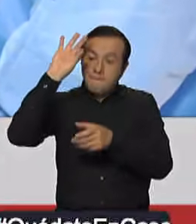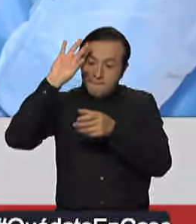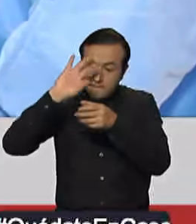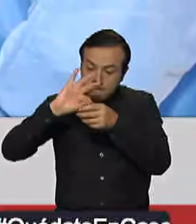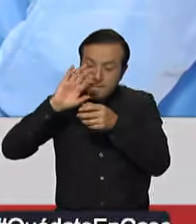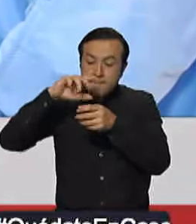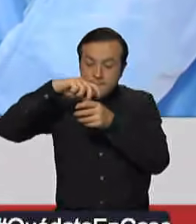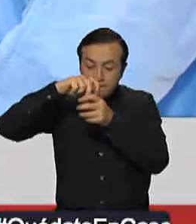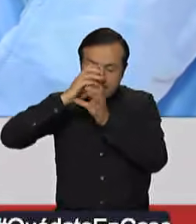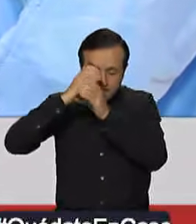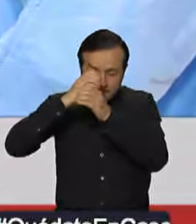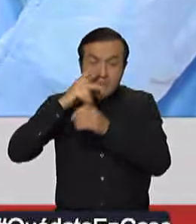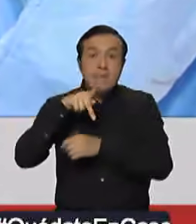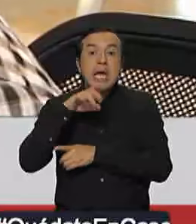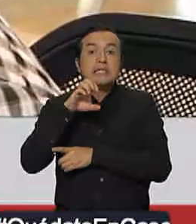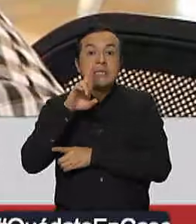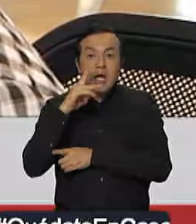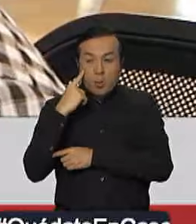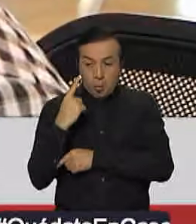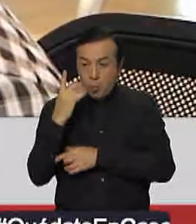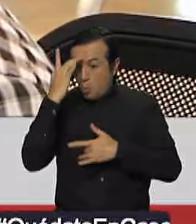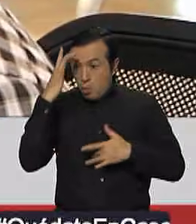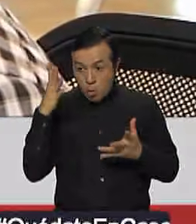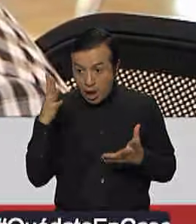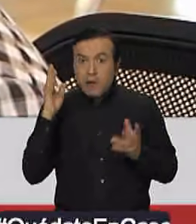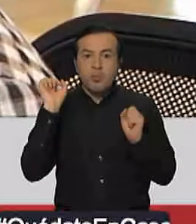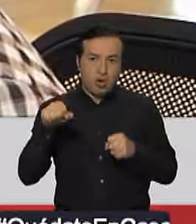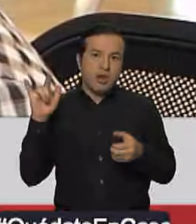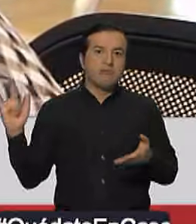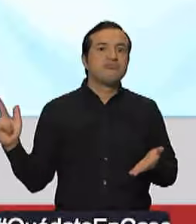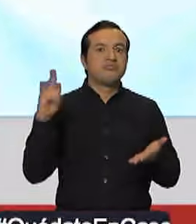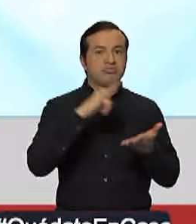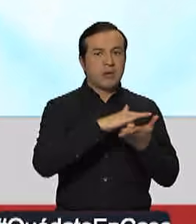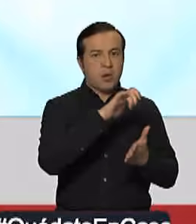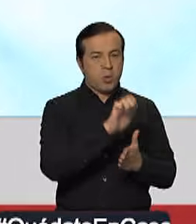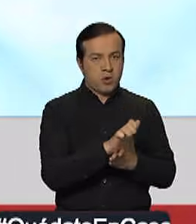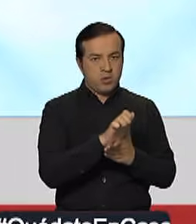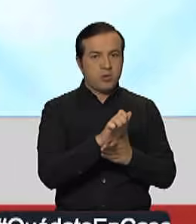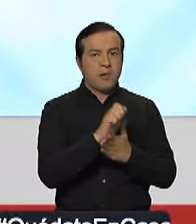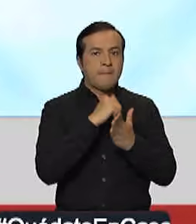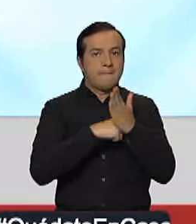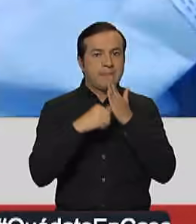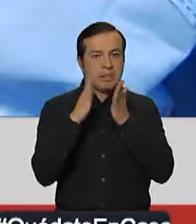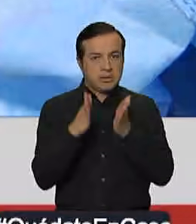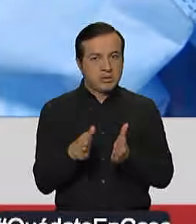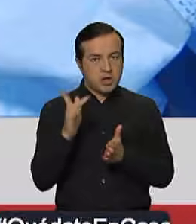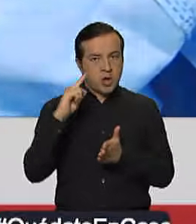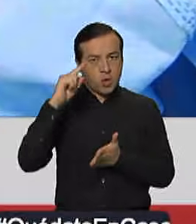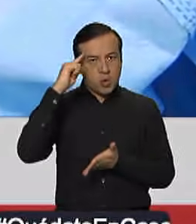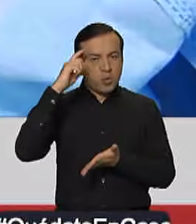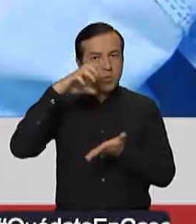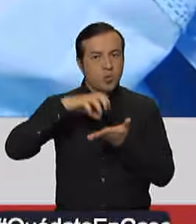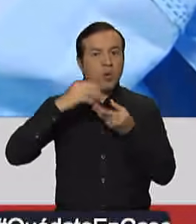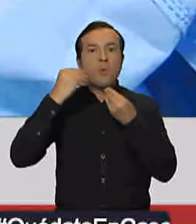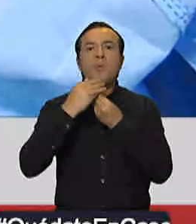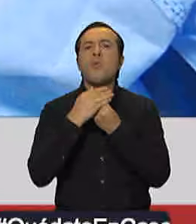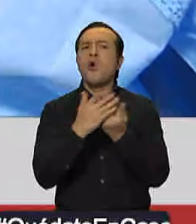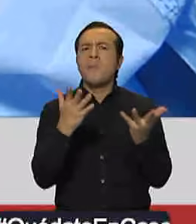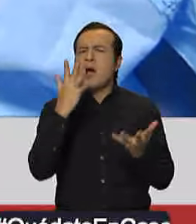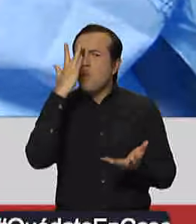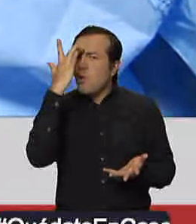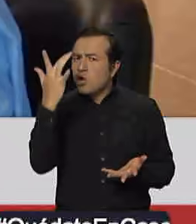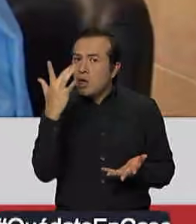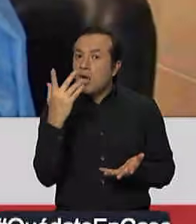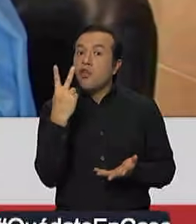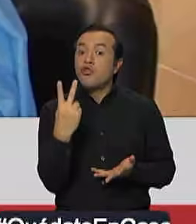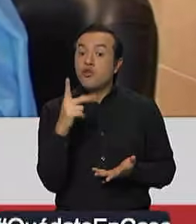que certifique que no están infectados con COVID-19. Esta medida, anunciada por la ministra de Gobierno María Paula Romo, se adoptó tras conocer el